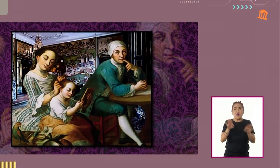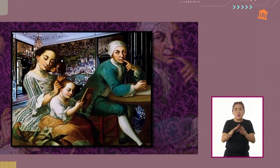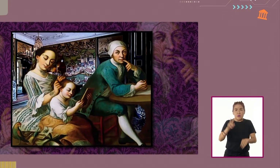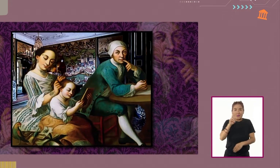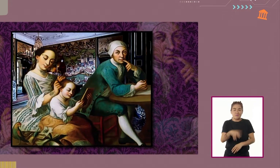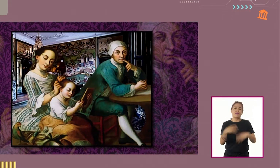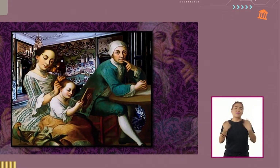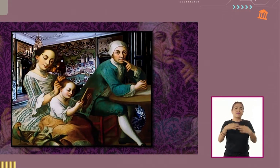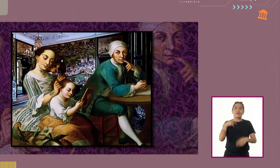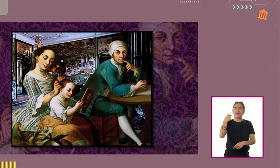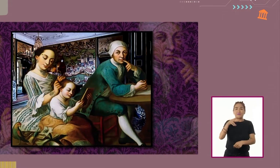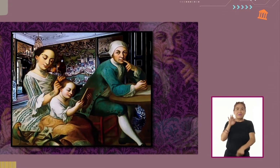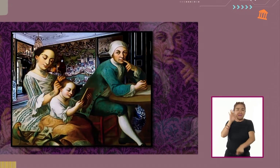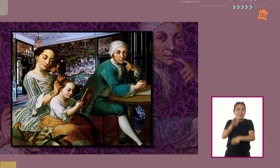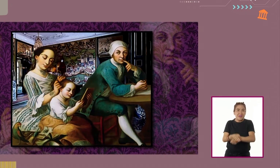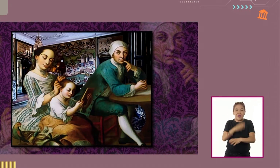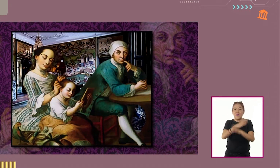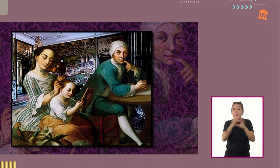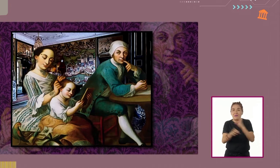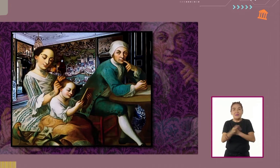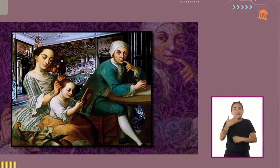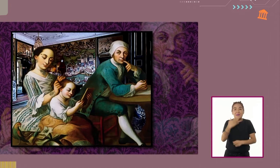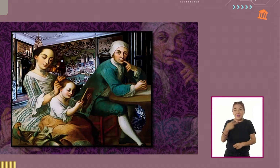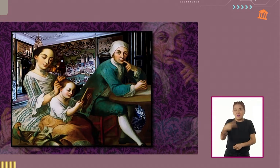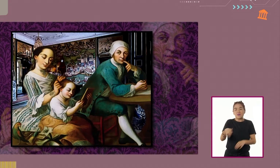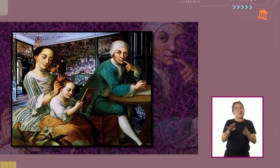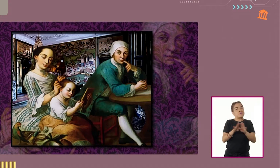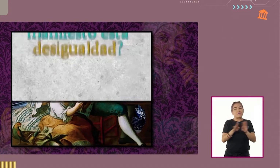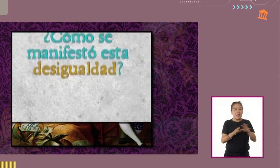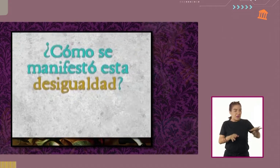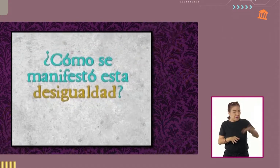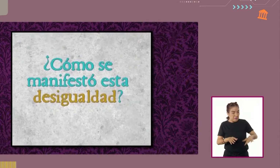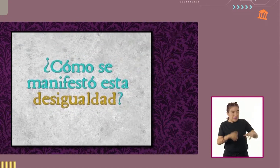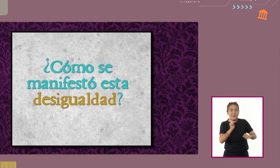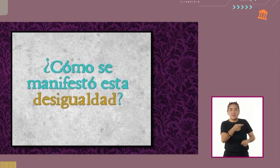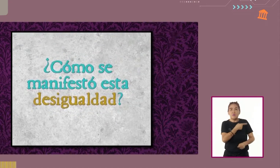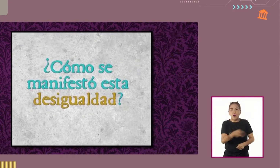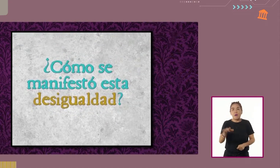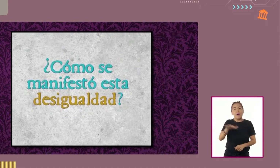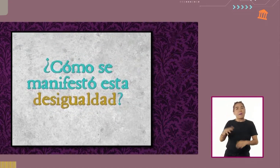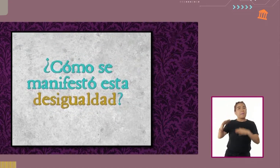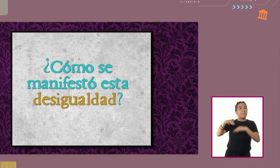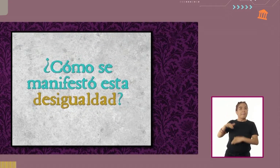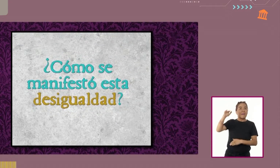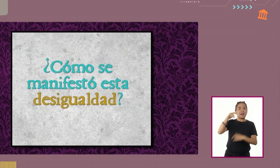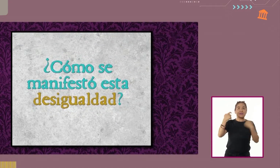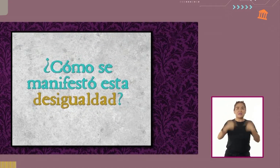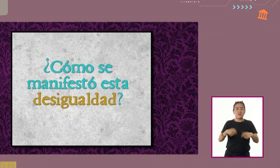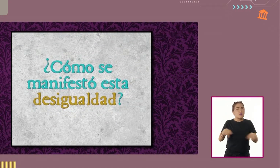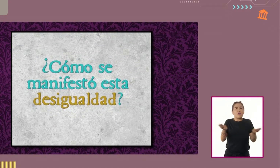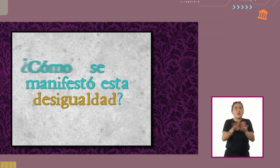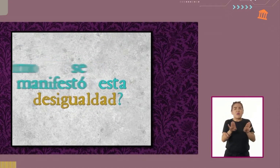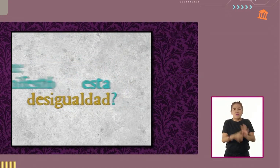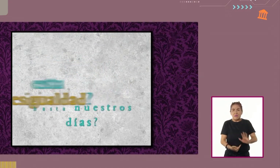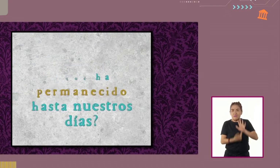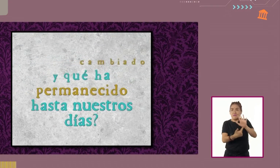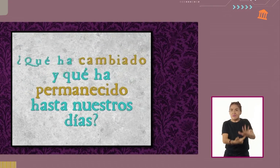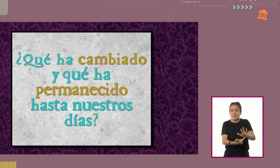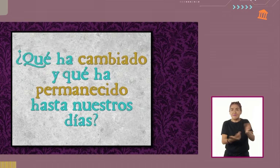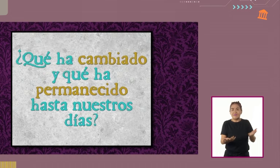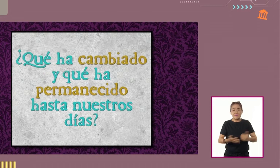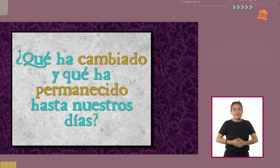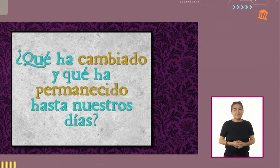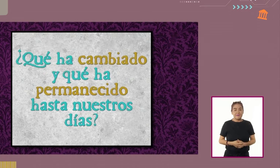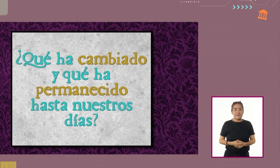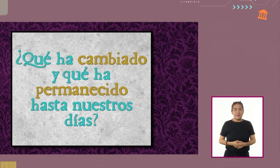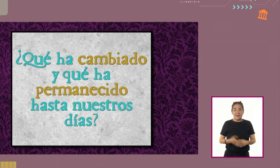grandes privilegios que generaron una marcada desigualdad social. ¿Cómo se manifestó esta desigualdad?